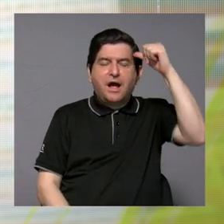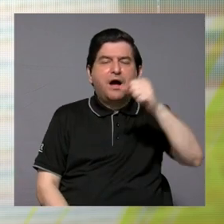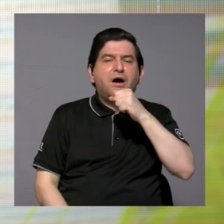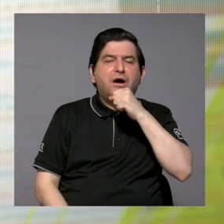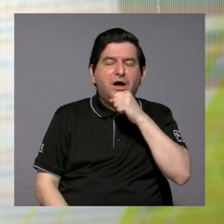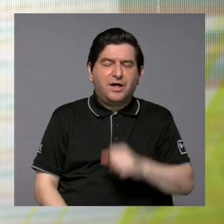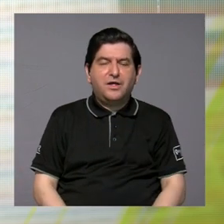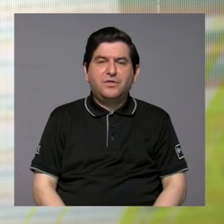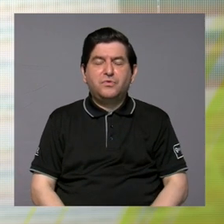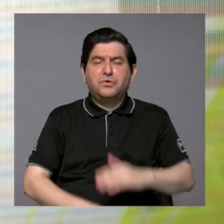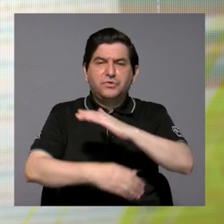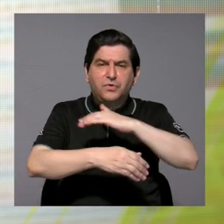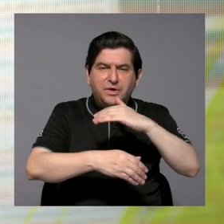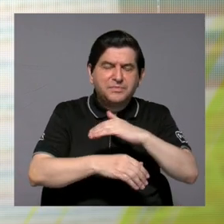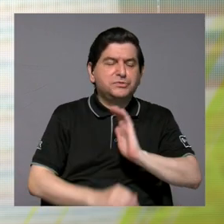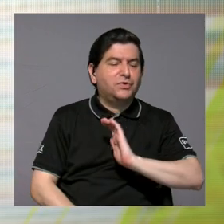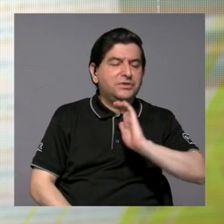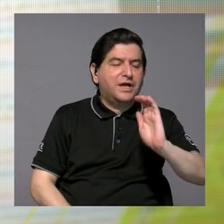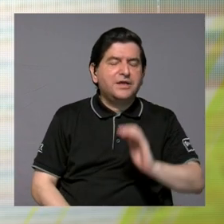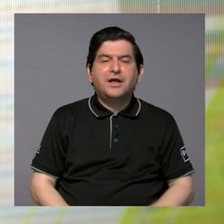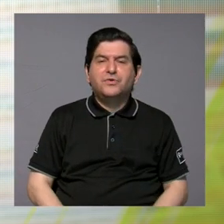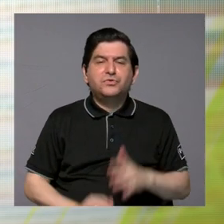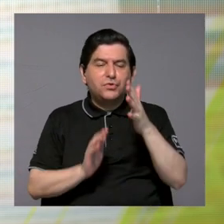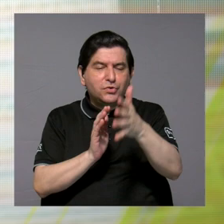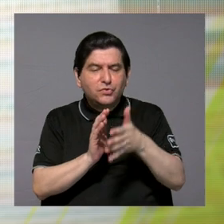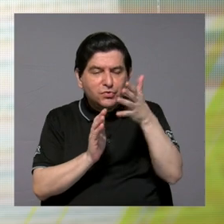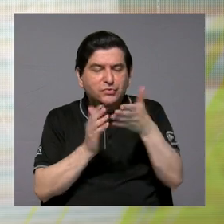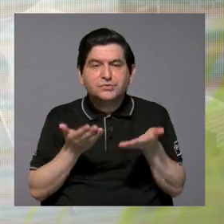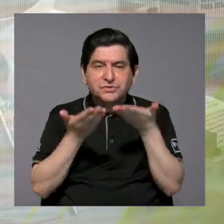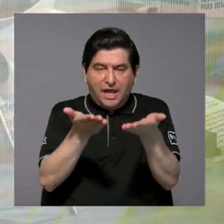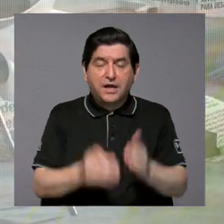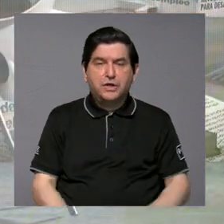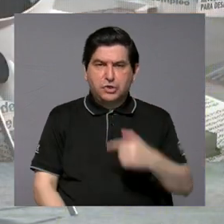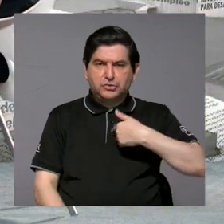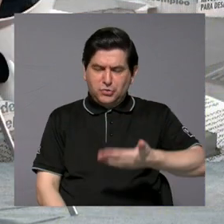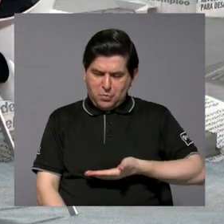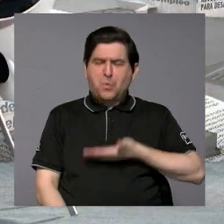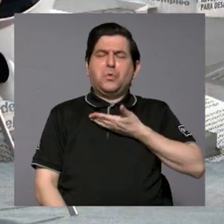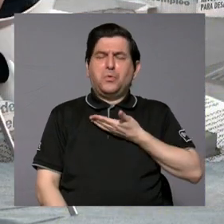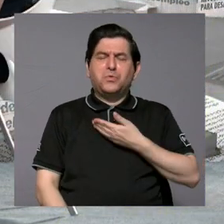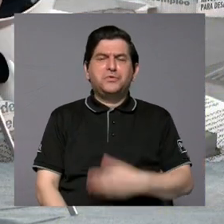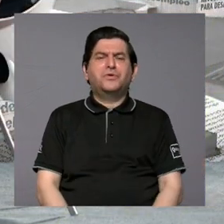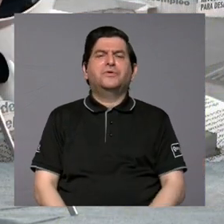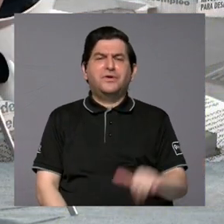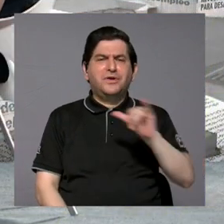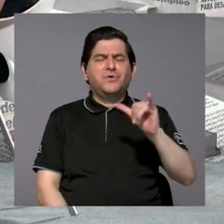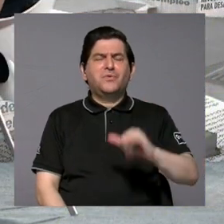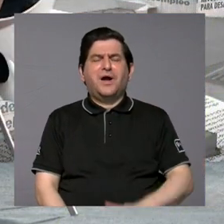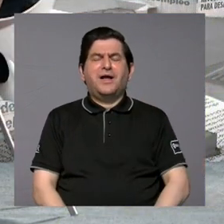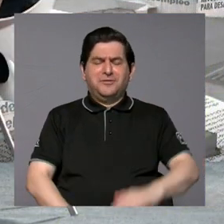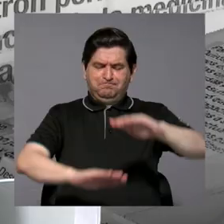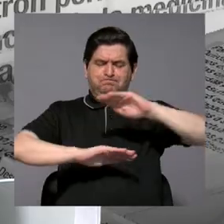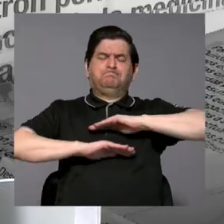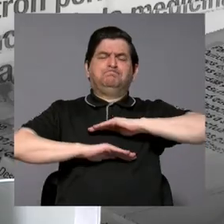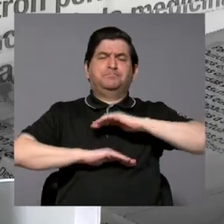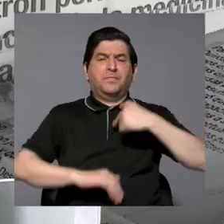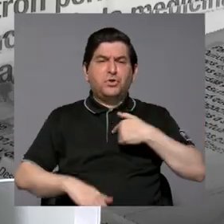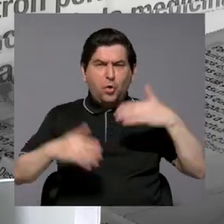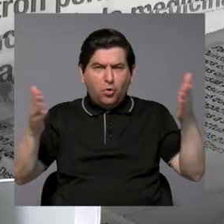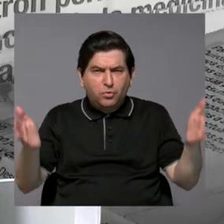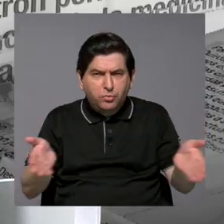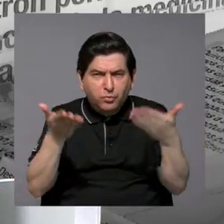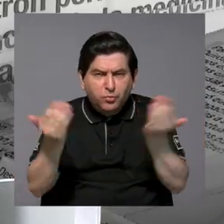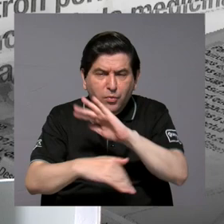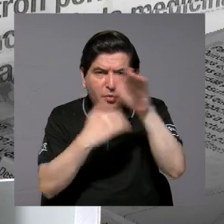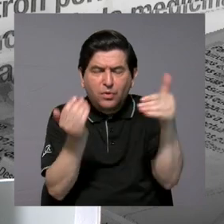adultos mayores a las mascotitas a los niños entonces yo siento mucho orgullo y mucha satisfacción yo